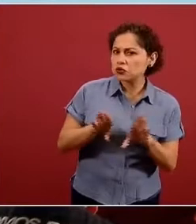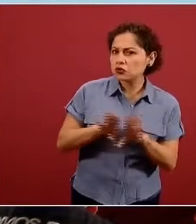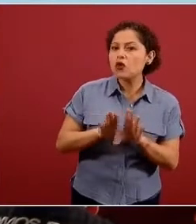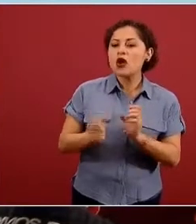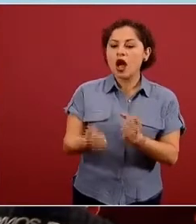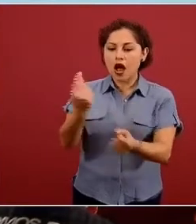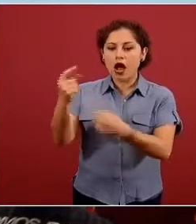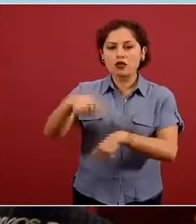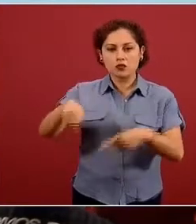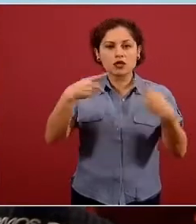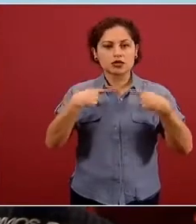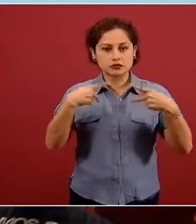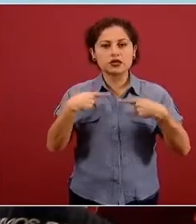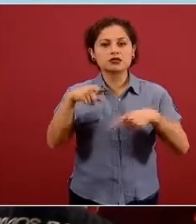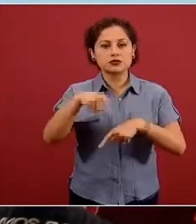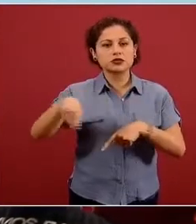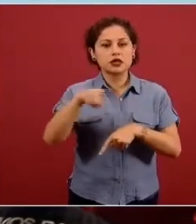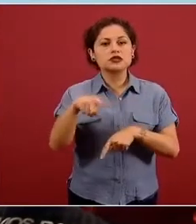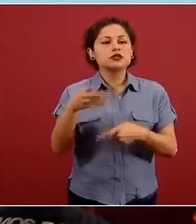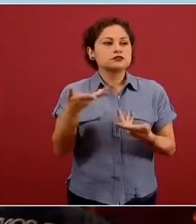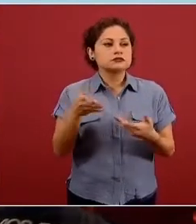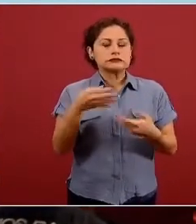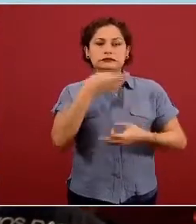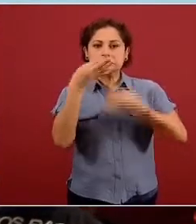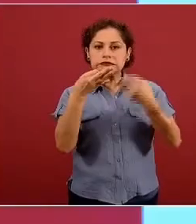en información verídica de que el no